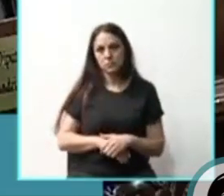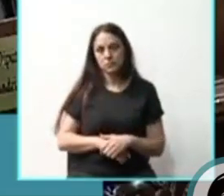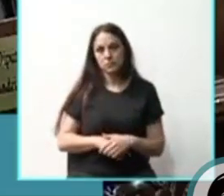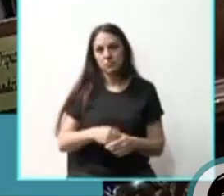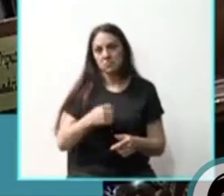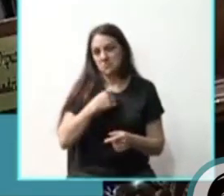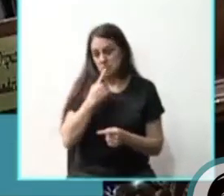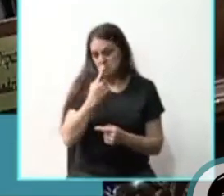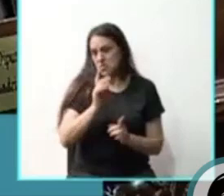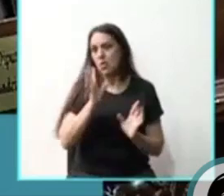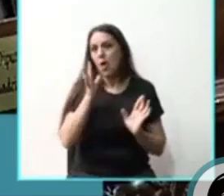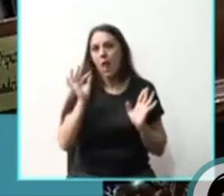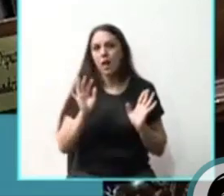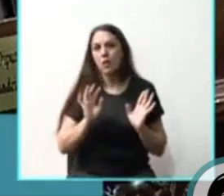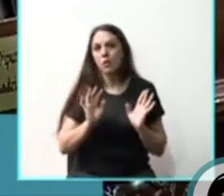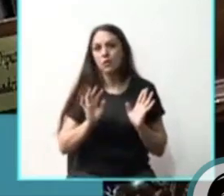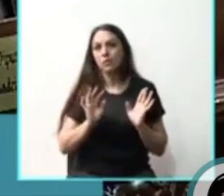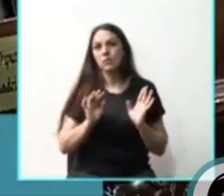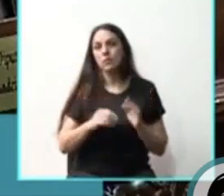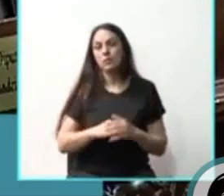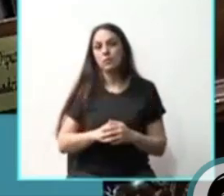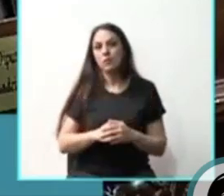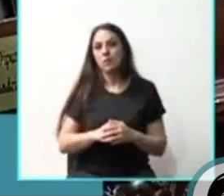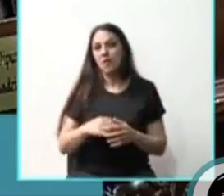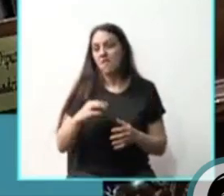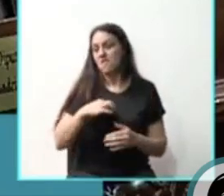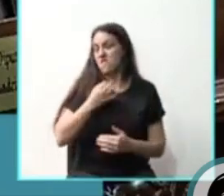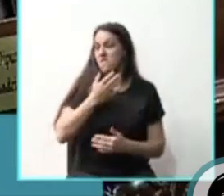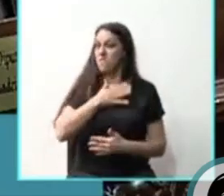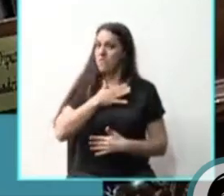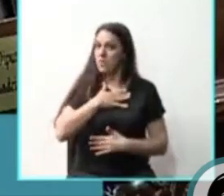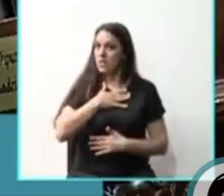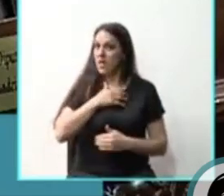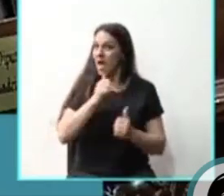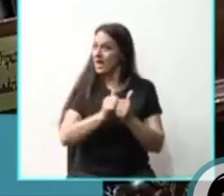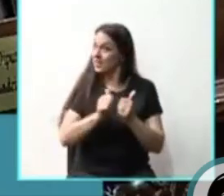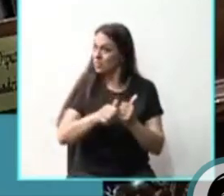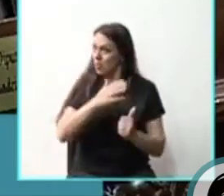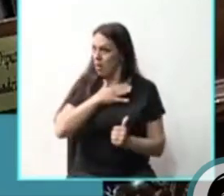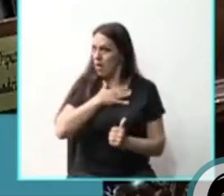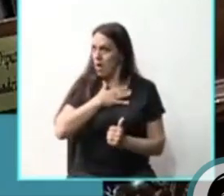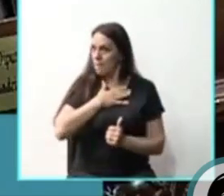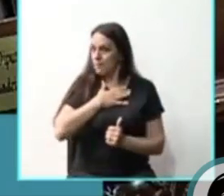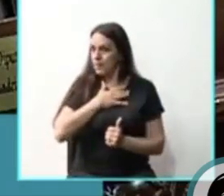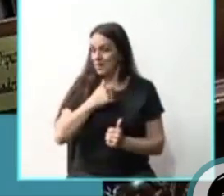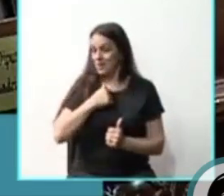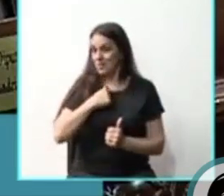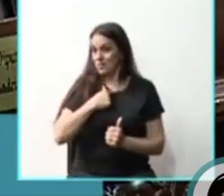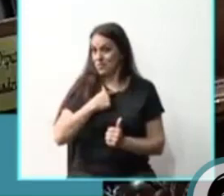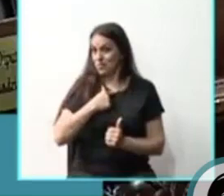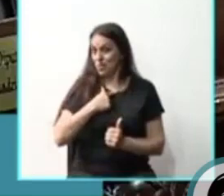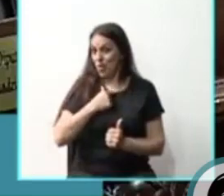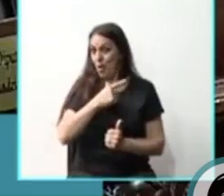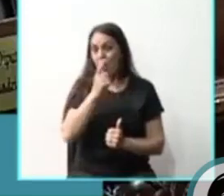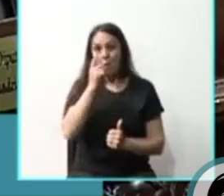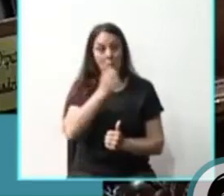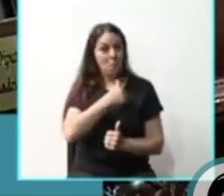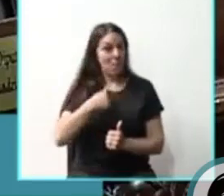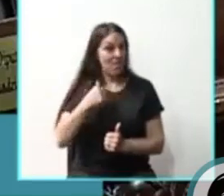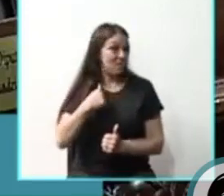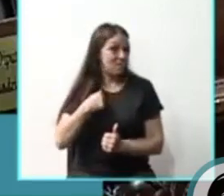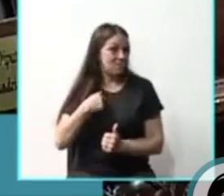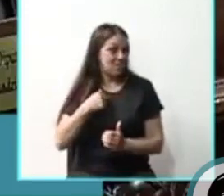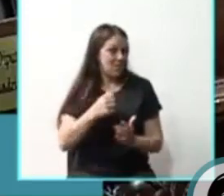voy a decir una cosa mi vida mi historia yo se dirige a desaparecidos todos lo saben